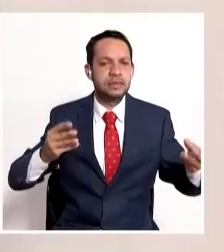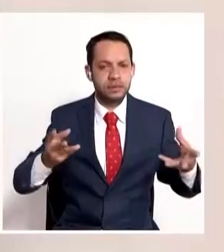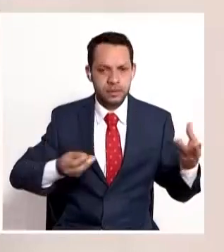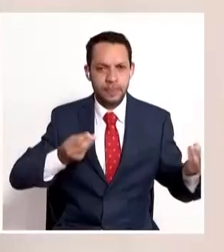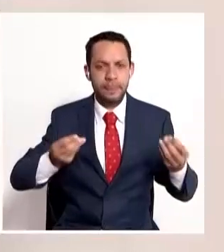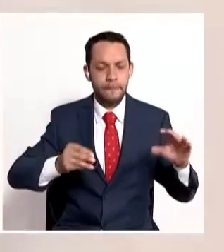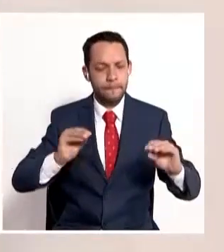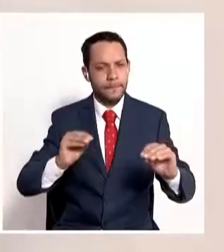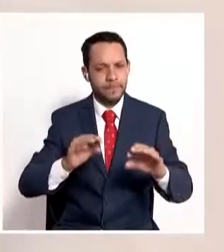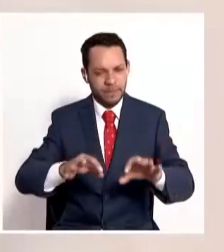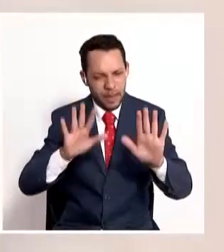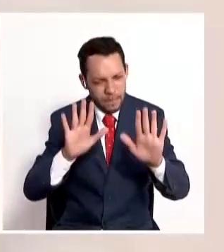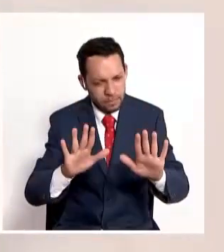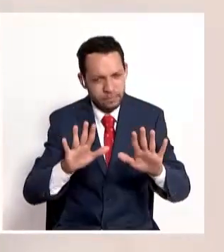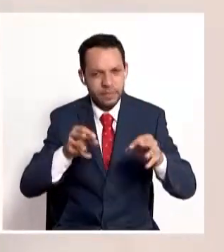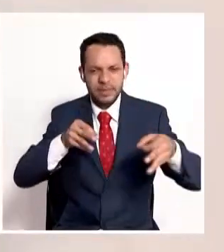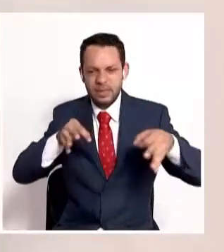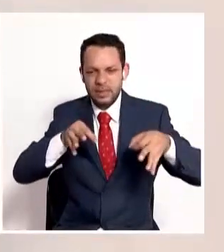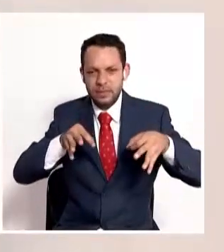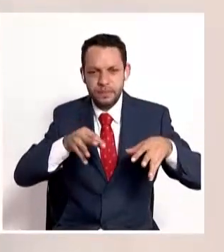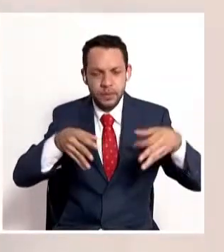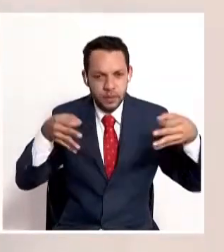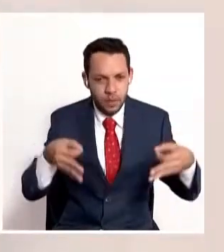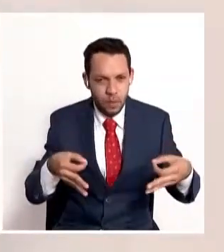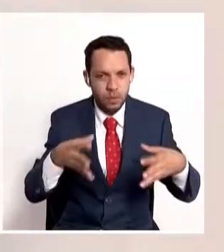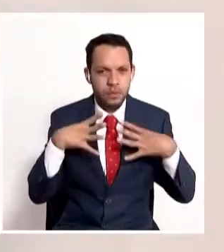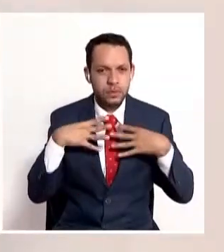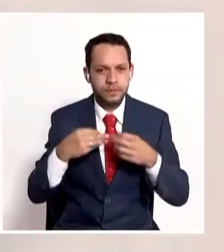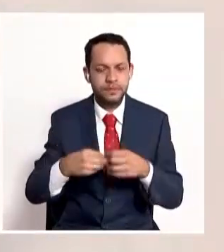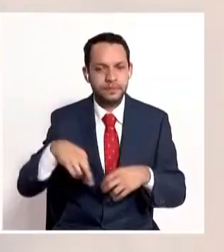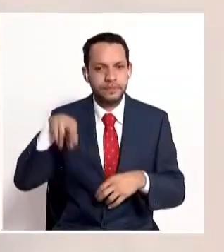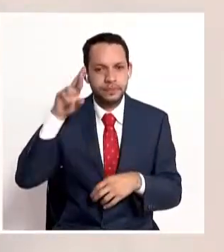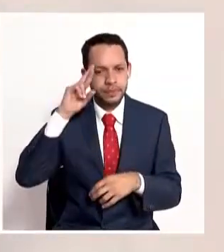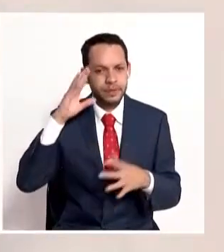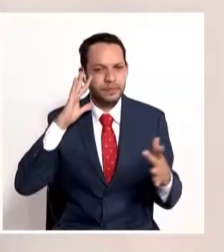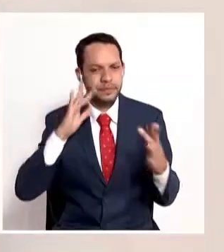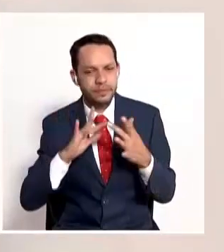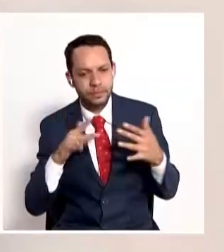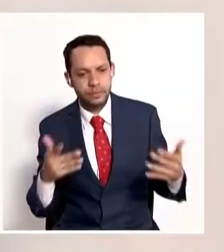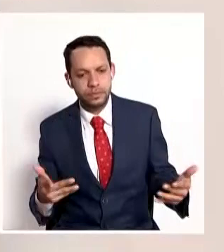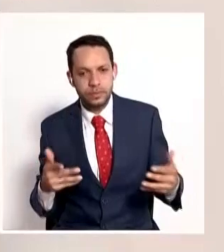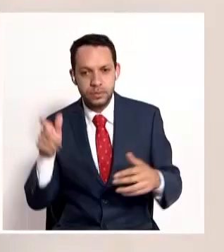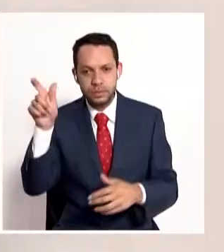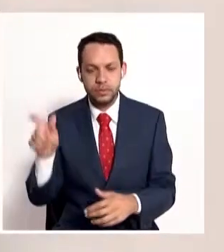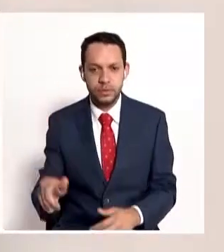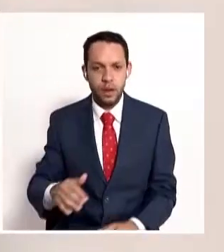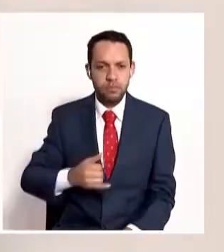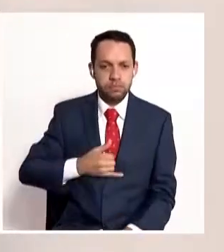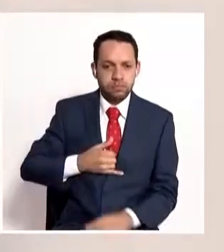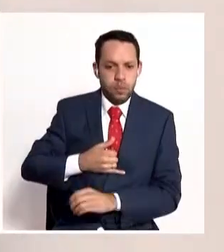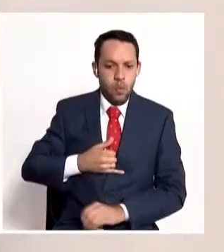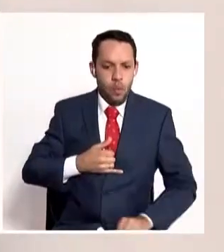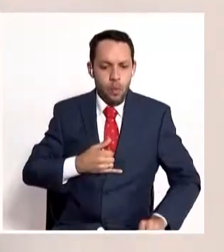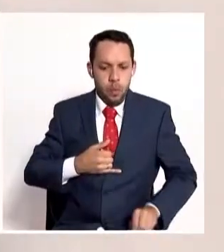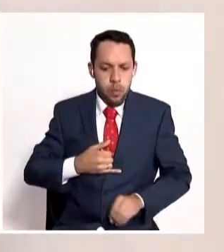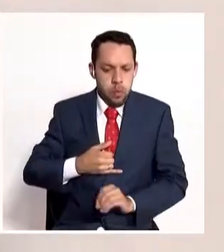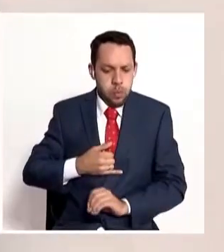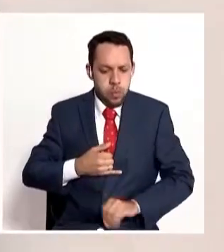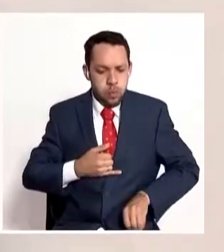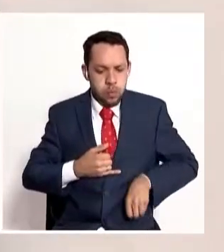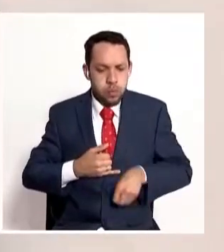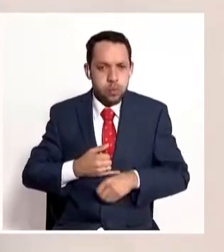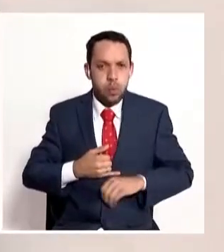algo que siempre va relacionado y que lo hemos visto en la consulta es cómo está el intestino y todas las patologías